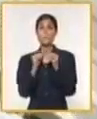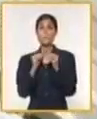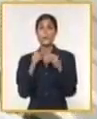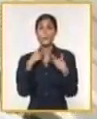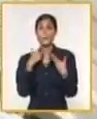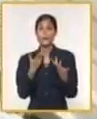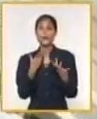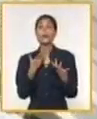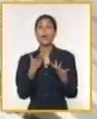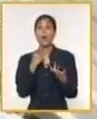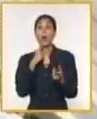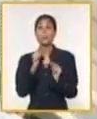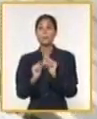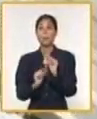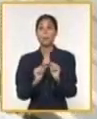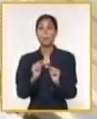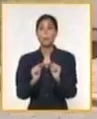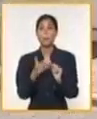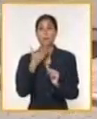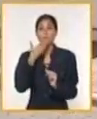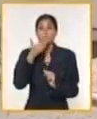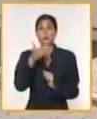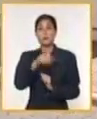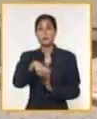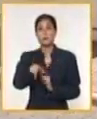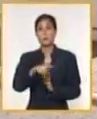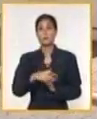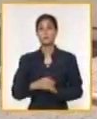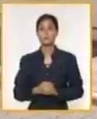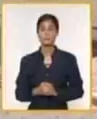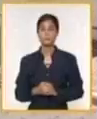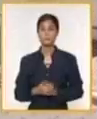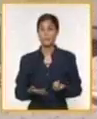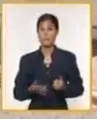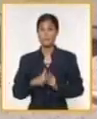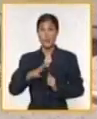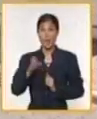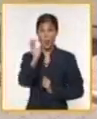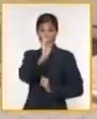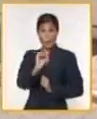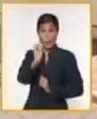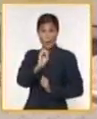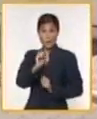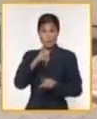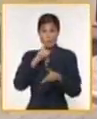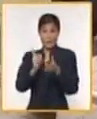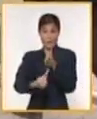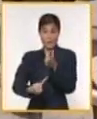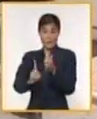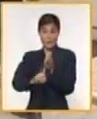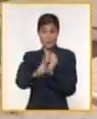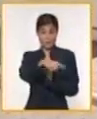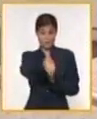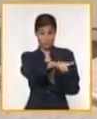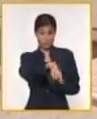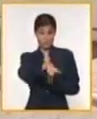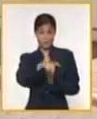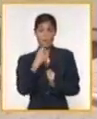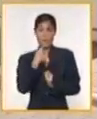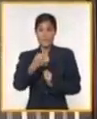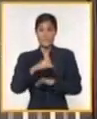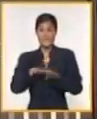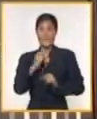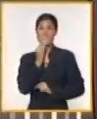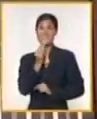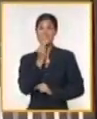seguir mejorando su enriquecimiento de uranio. El Organismo Internacional de Energía Atómica informó que los ataques israelíes causaron